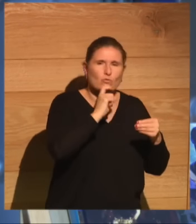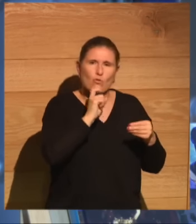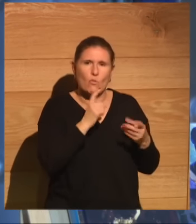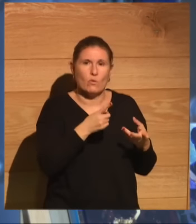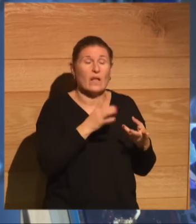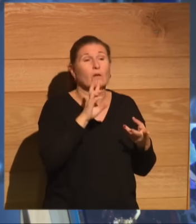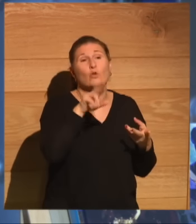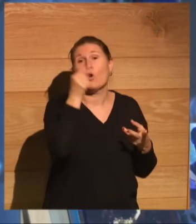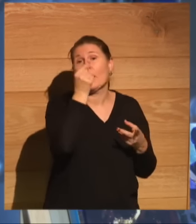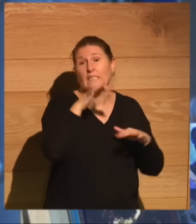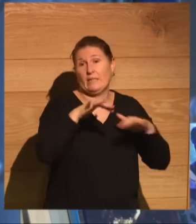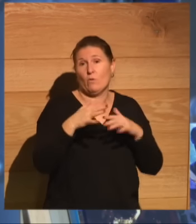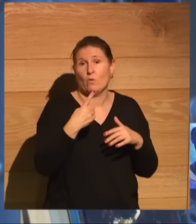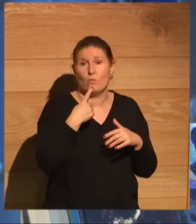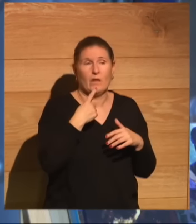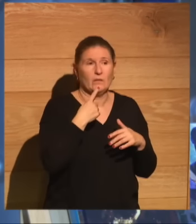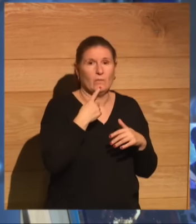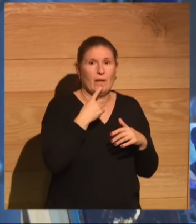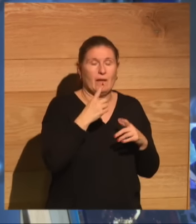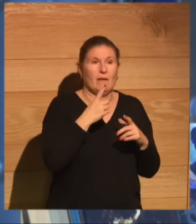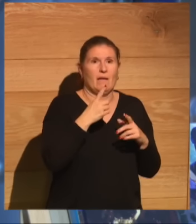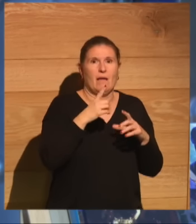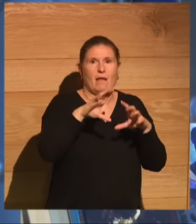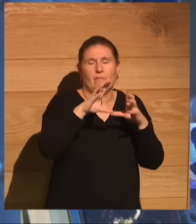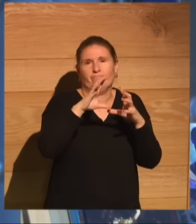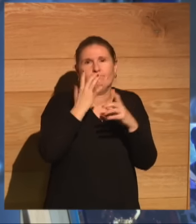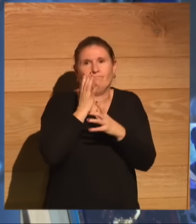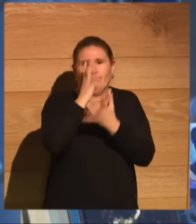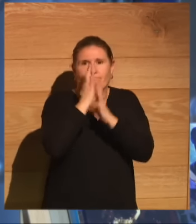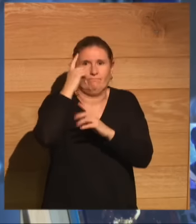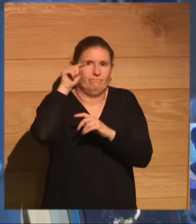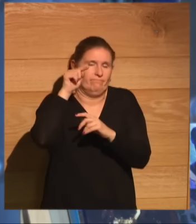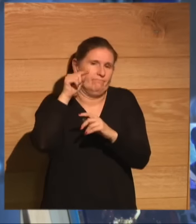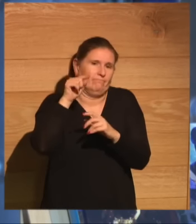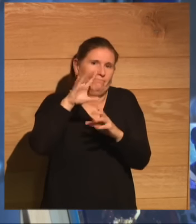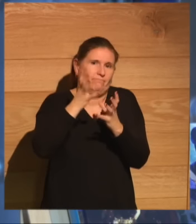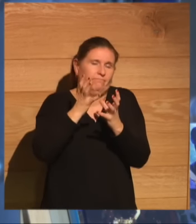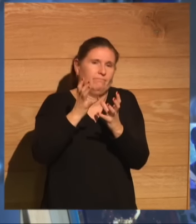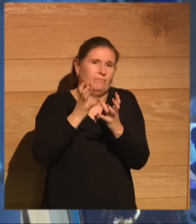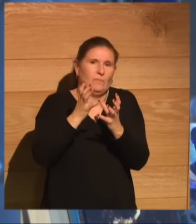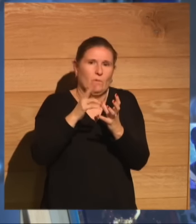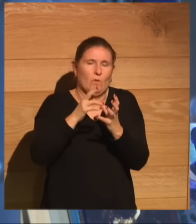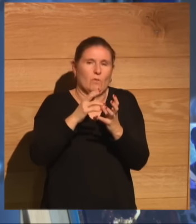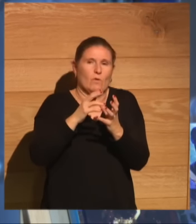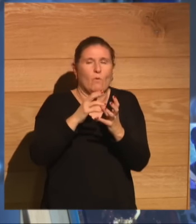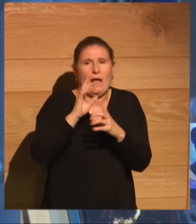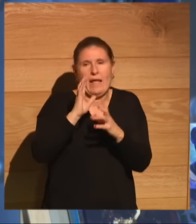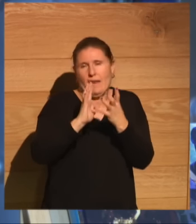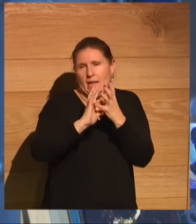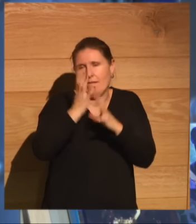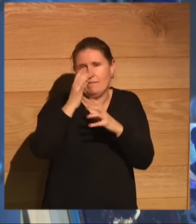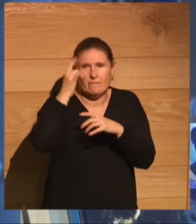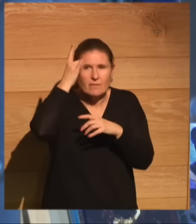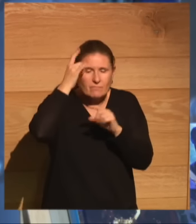al inframundo, cuando cruzan al otro lado, eso es puro Tex Avery. Y con esas invenciones geniales